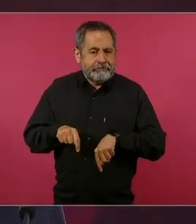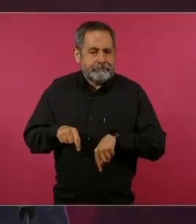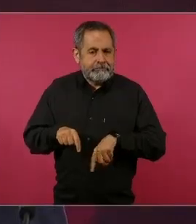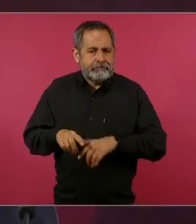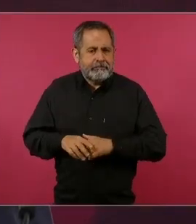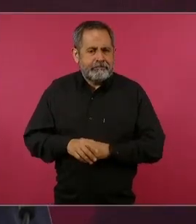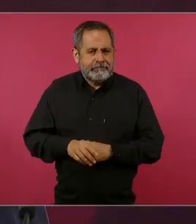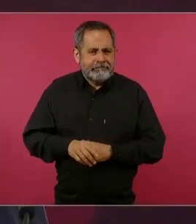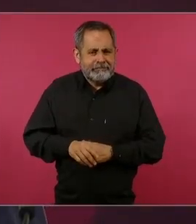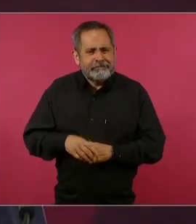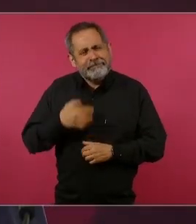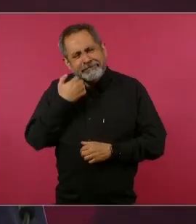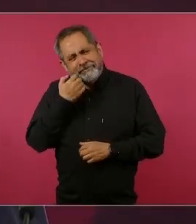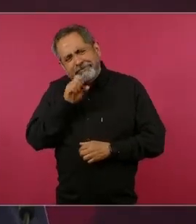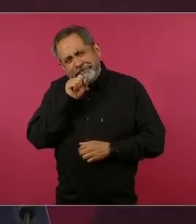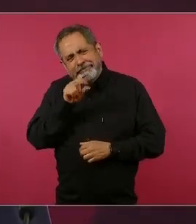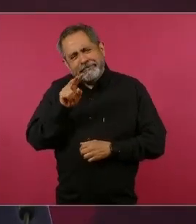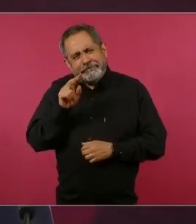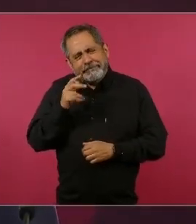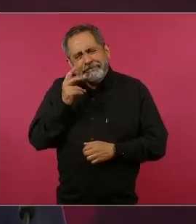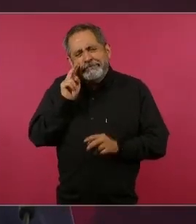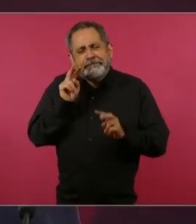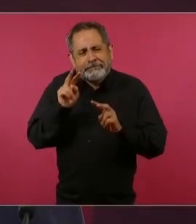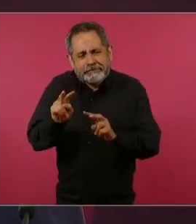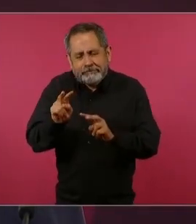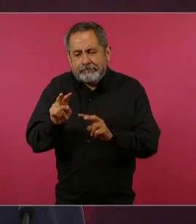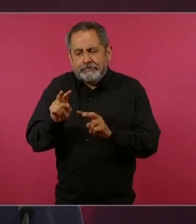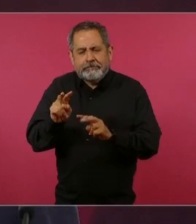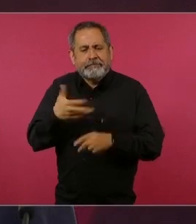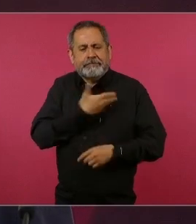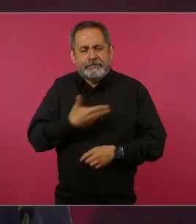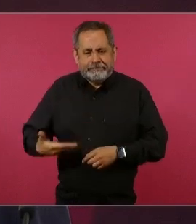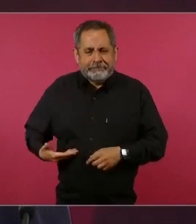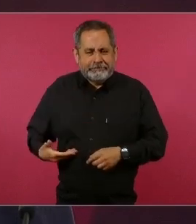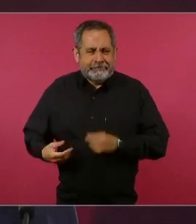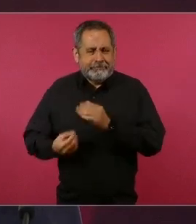Pues, es que también queremos ver a la presidenta.